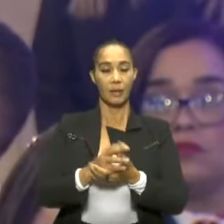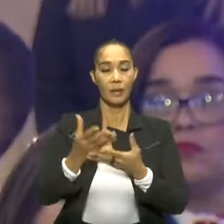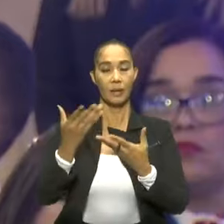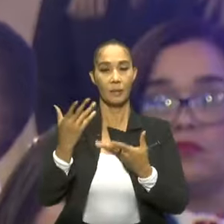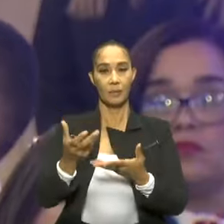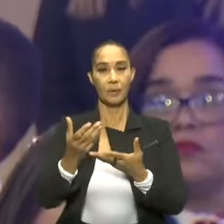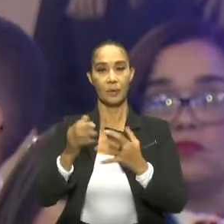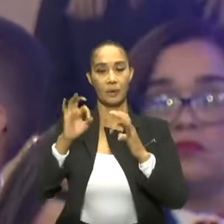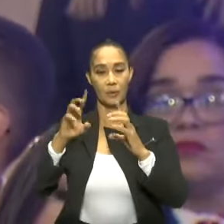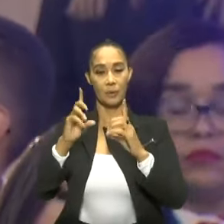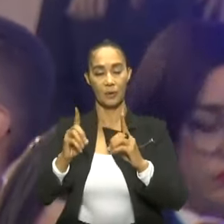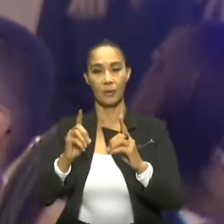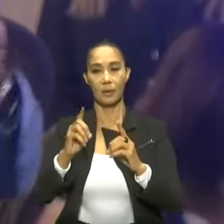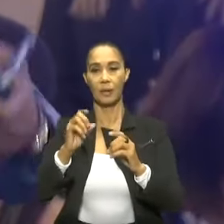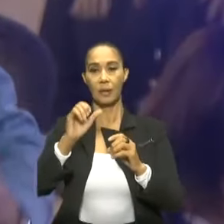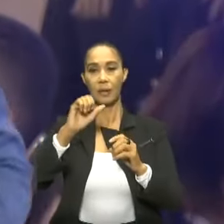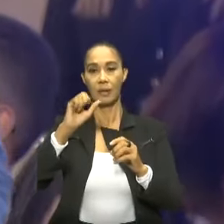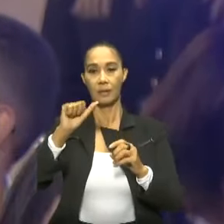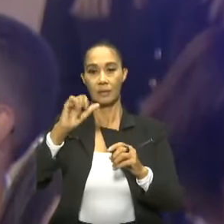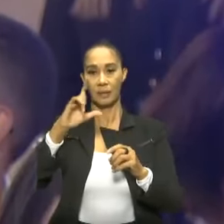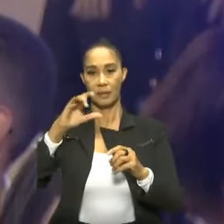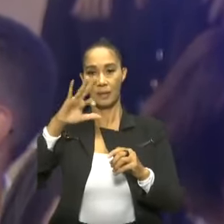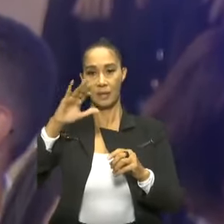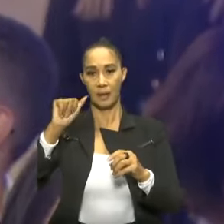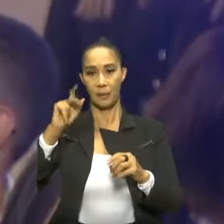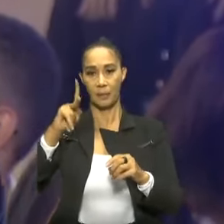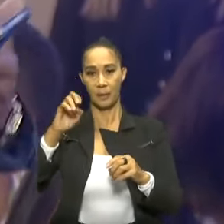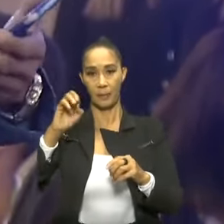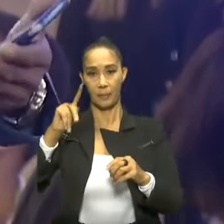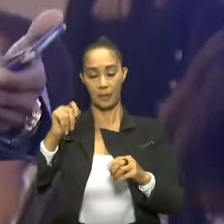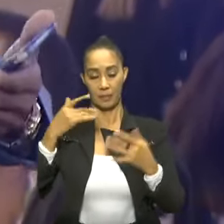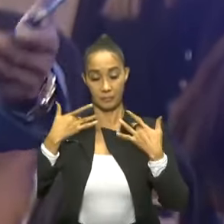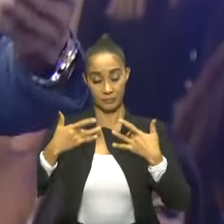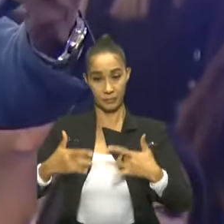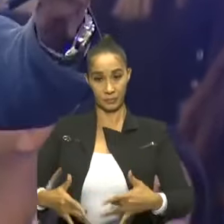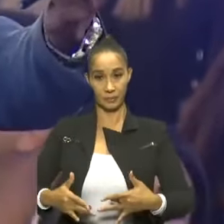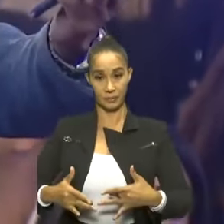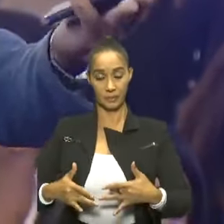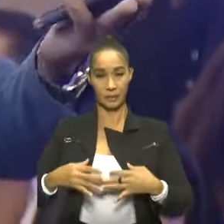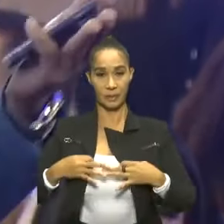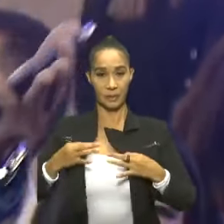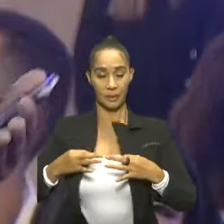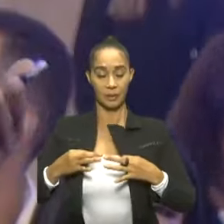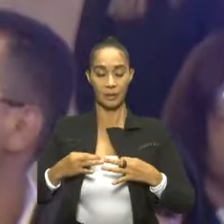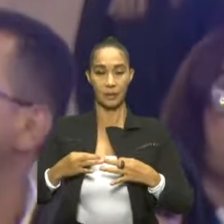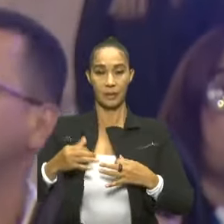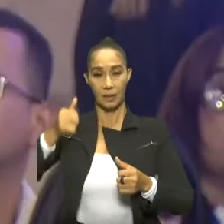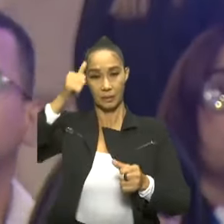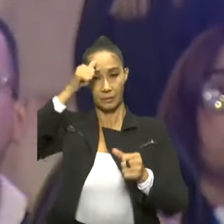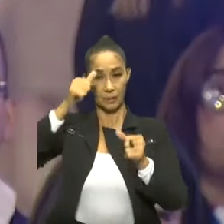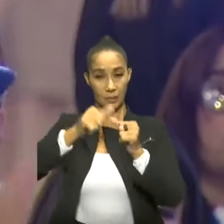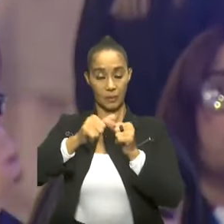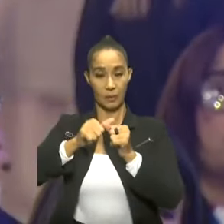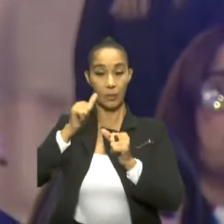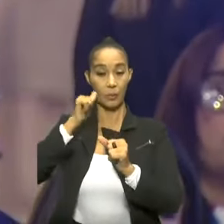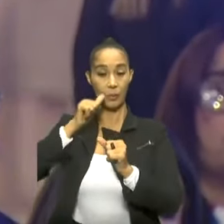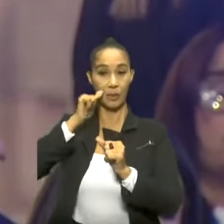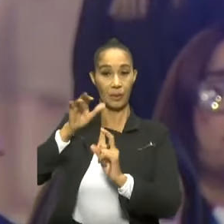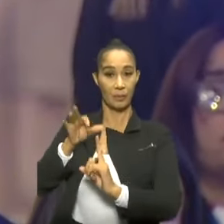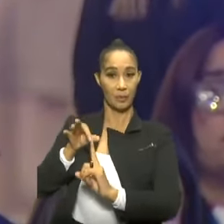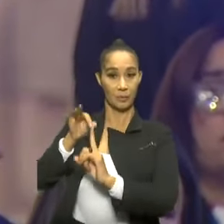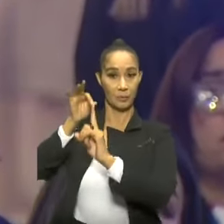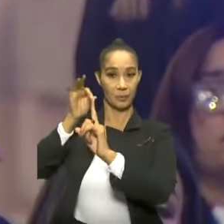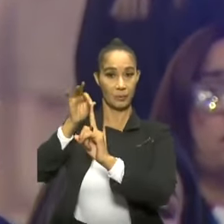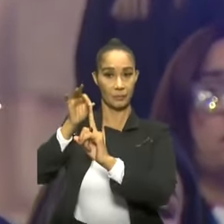a Insigne Educador, el Sila Pepín, para el diseño. Es el caso de una distinguida dama que se denomina